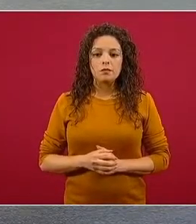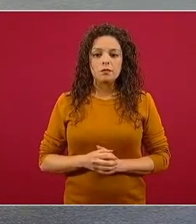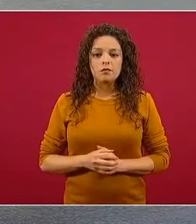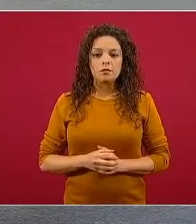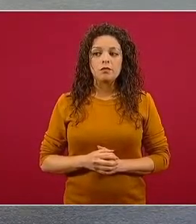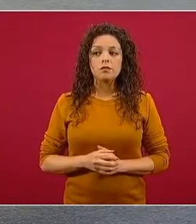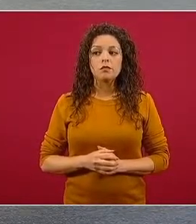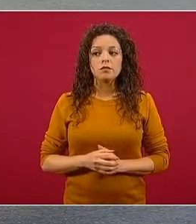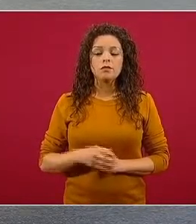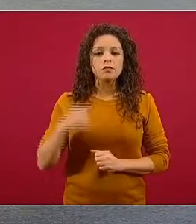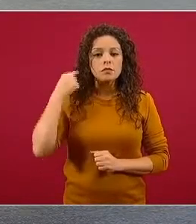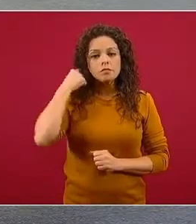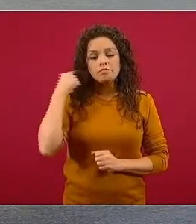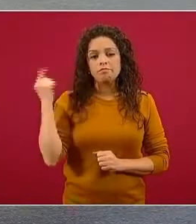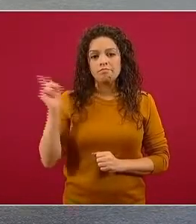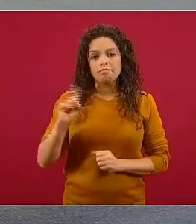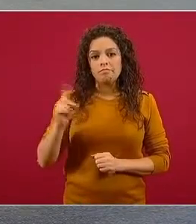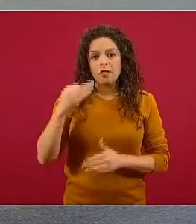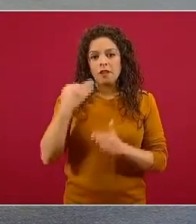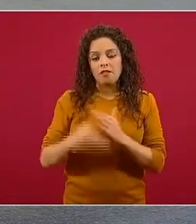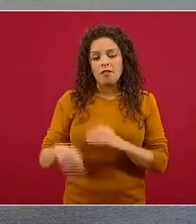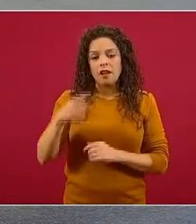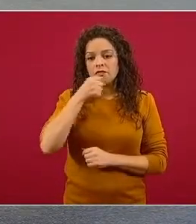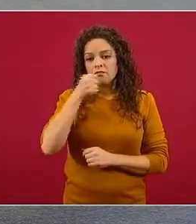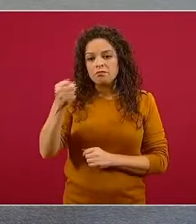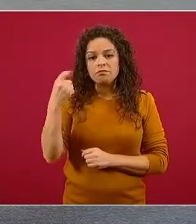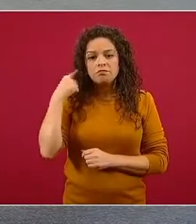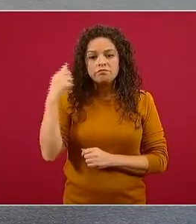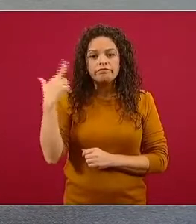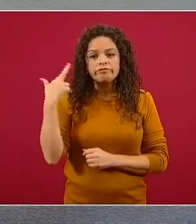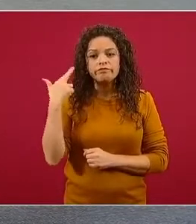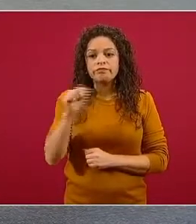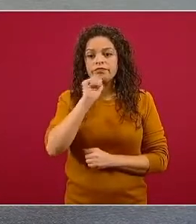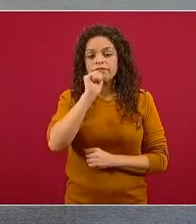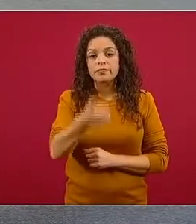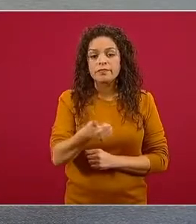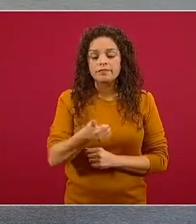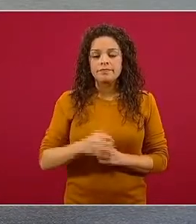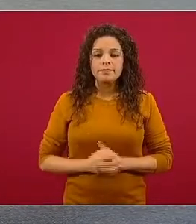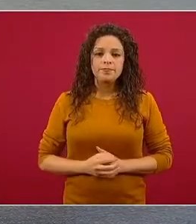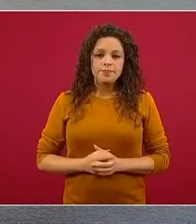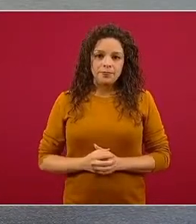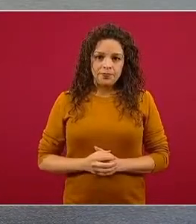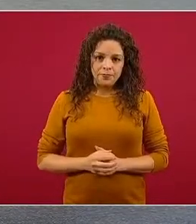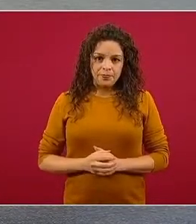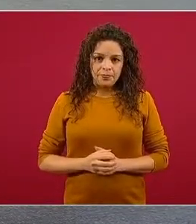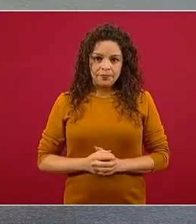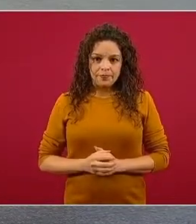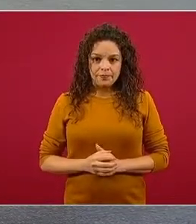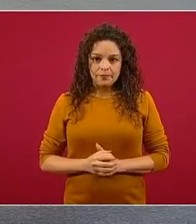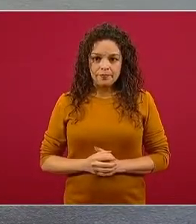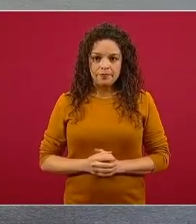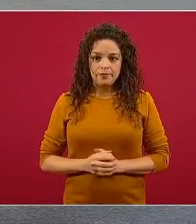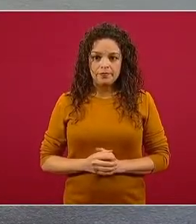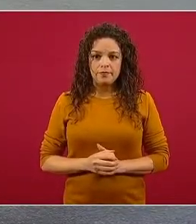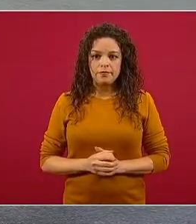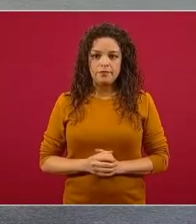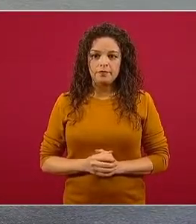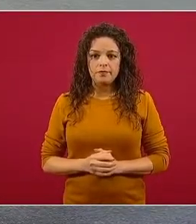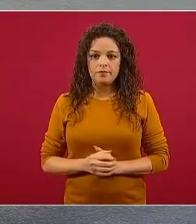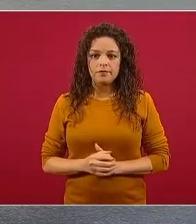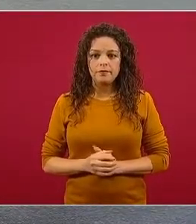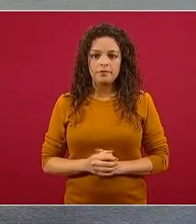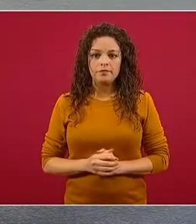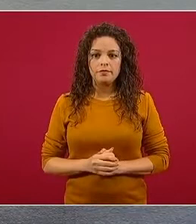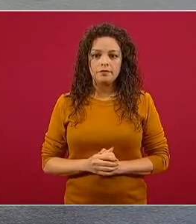Dos preguntas, si me permite. No sé si actualmente sigan haciendo evaluación